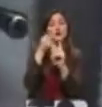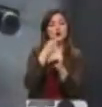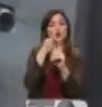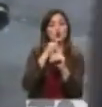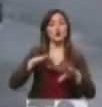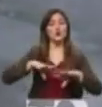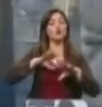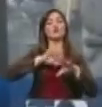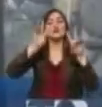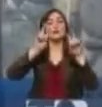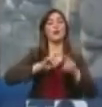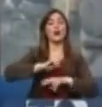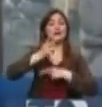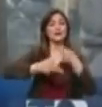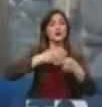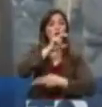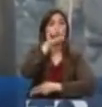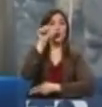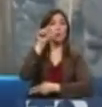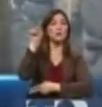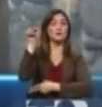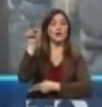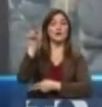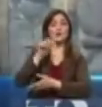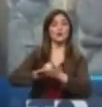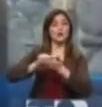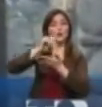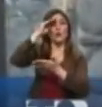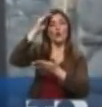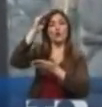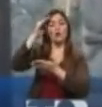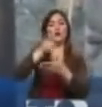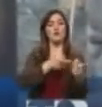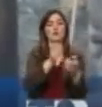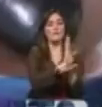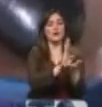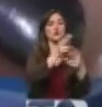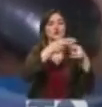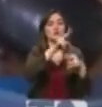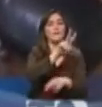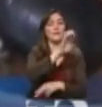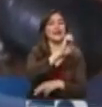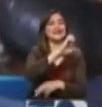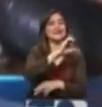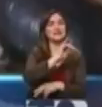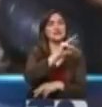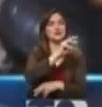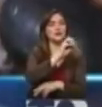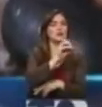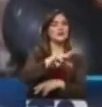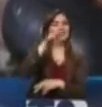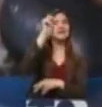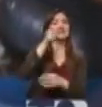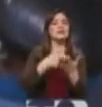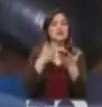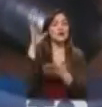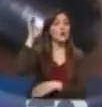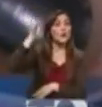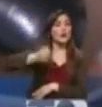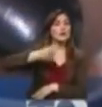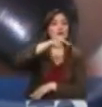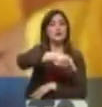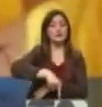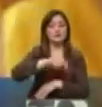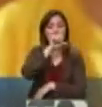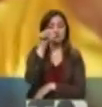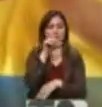coordinación con la Fiscalía General del Estado, realizaron un operativo en el barrio El Vecino Norte de Cuenca, donde se descubrió una gran cantidad